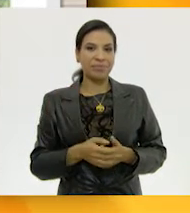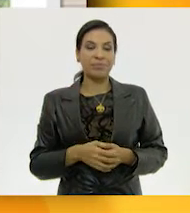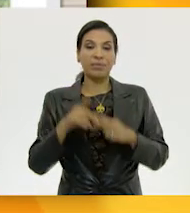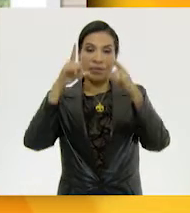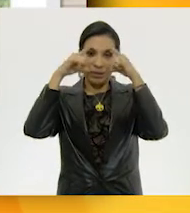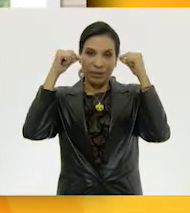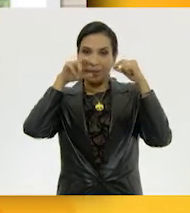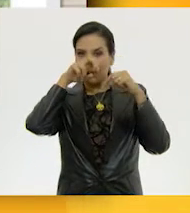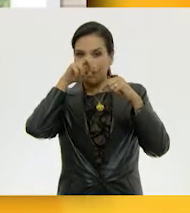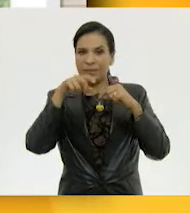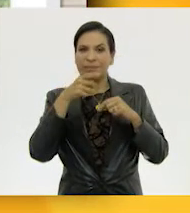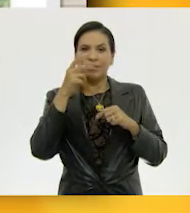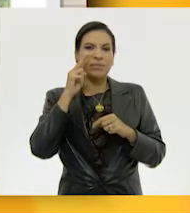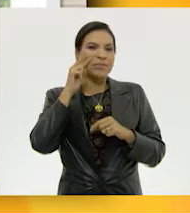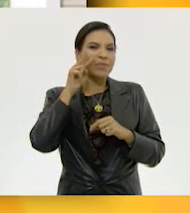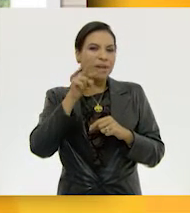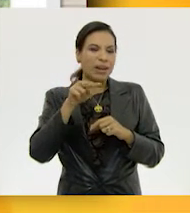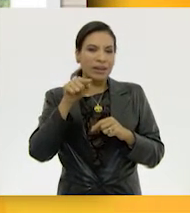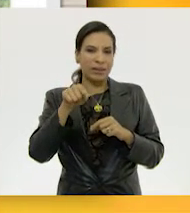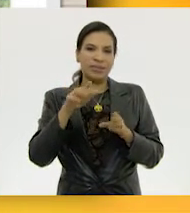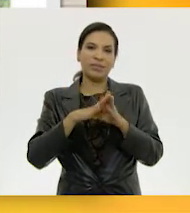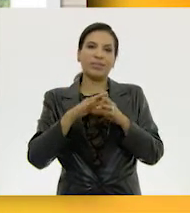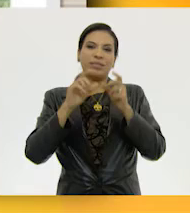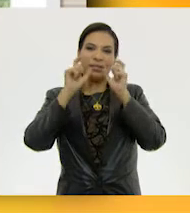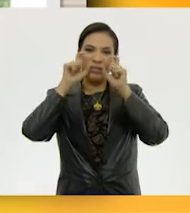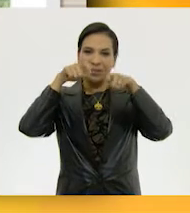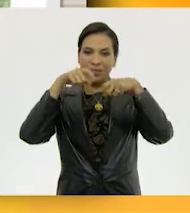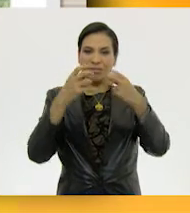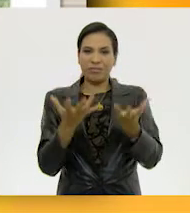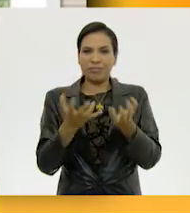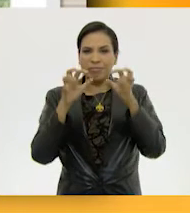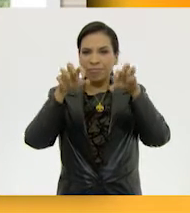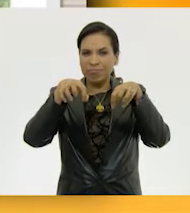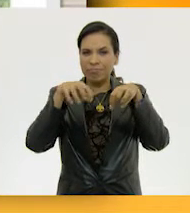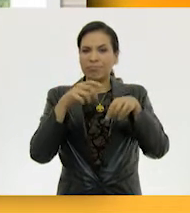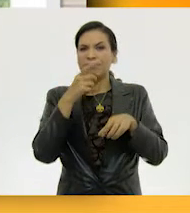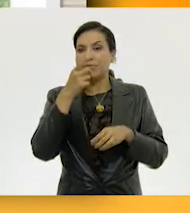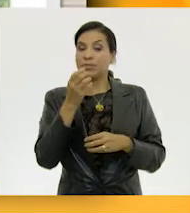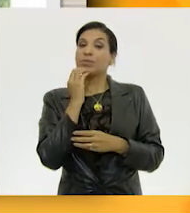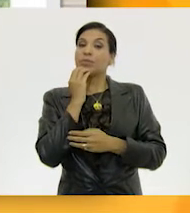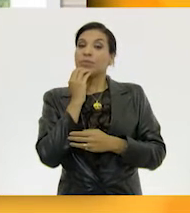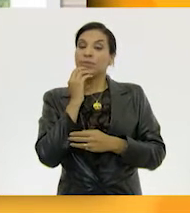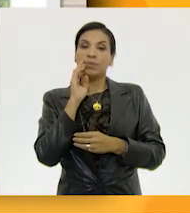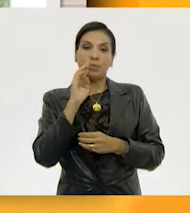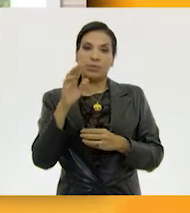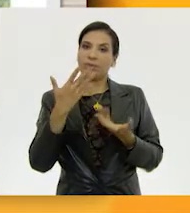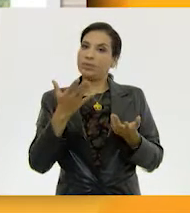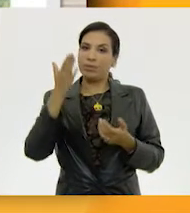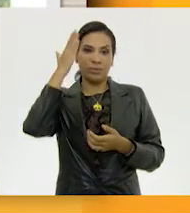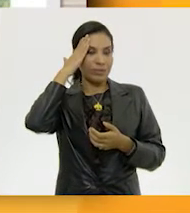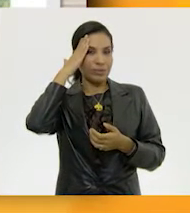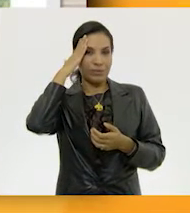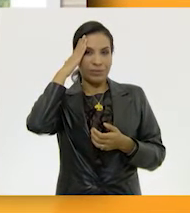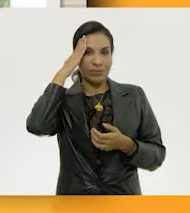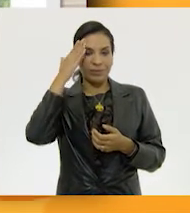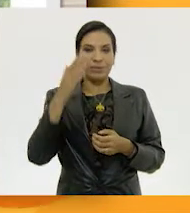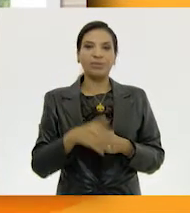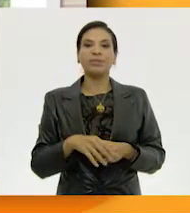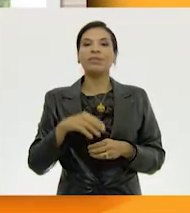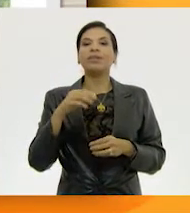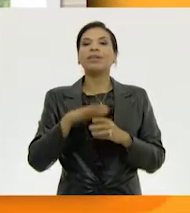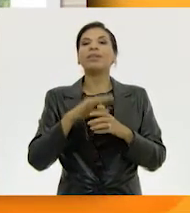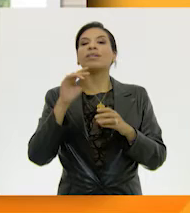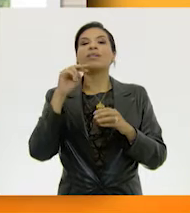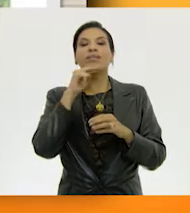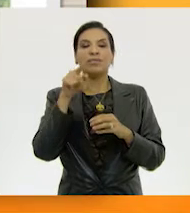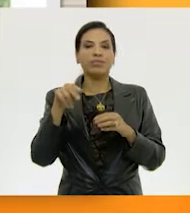La lechuza se quedó mirando al gran Grúfalo y solo dijo: ¡caramba! Y al punto,